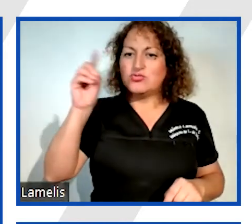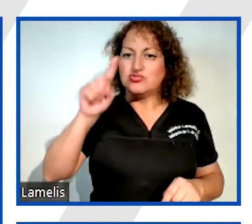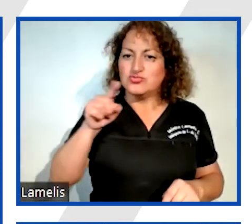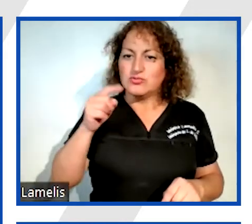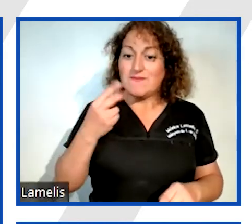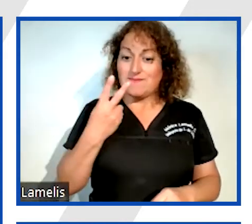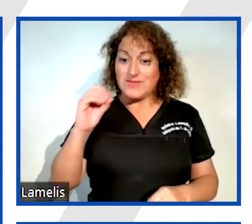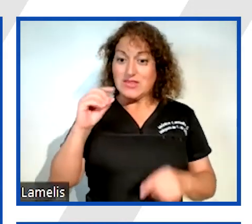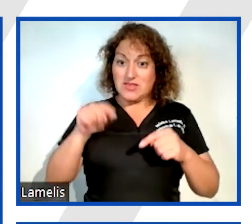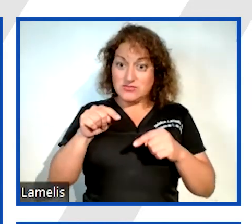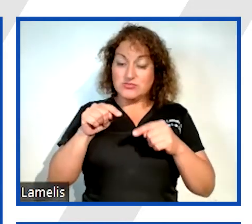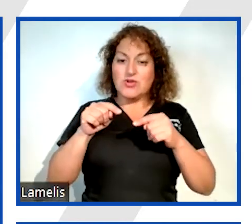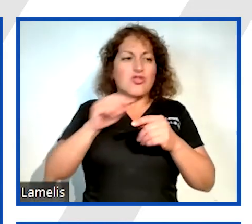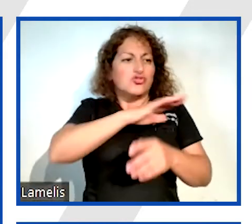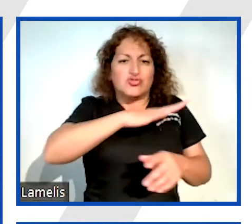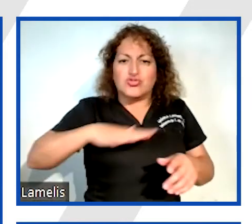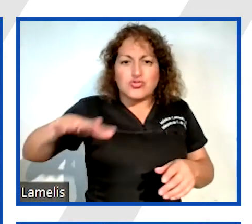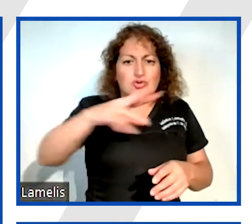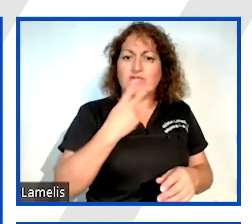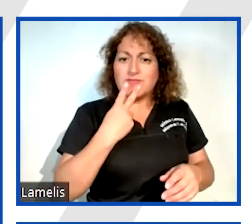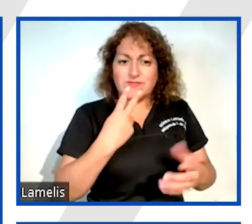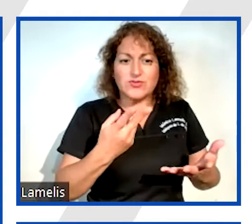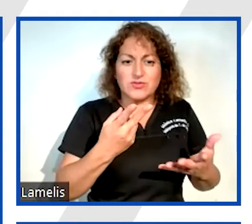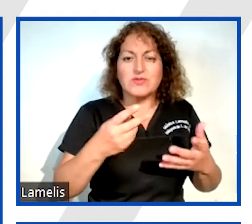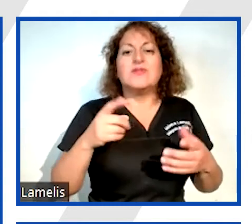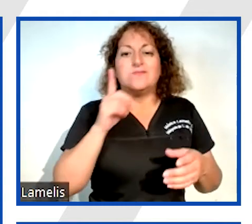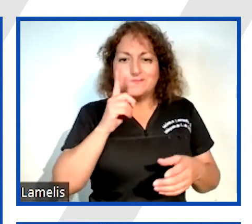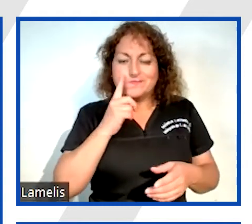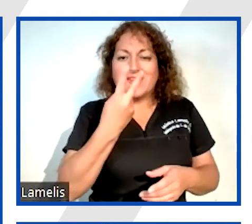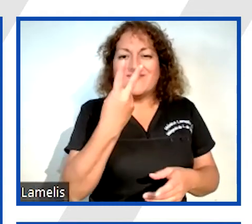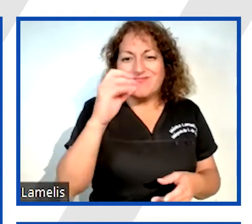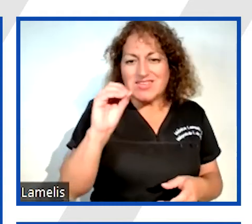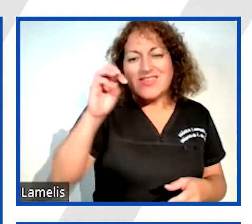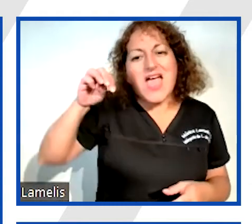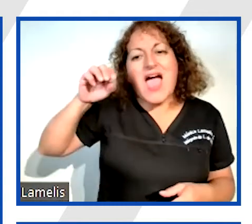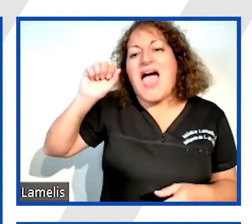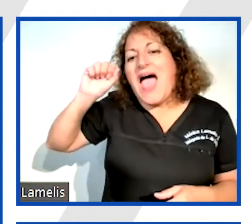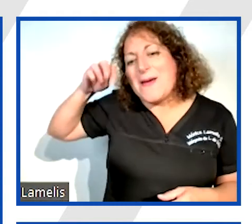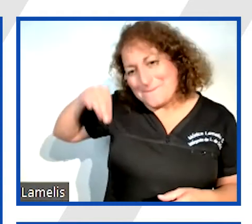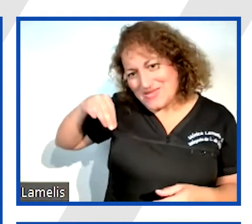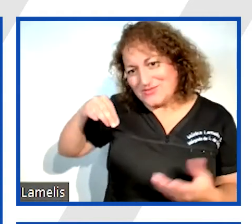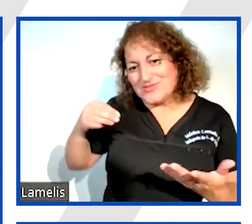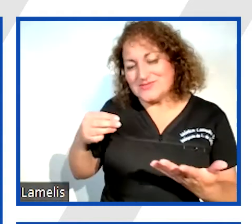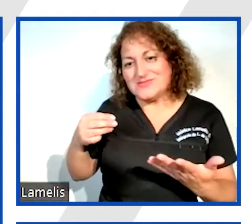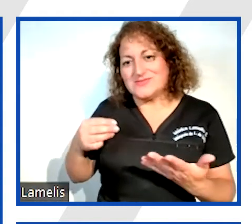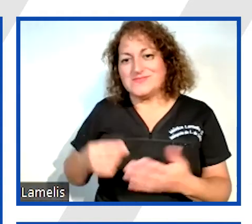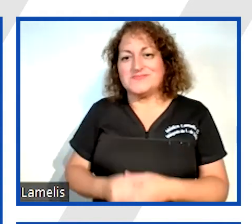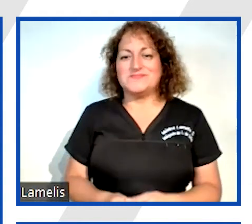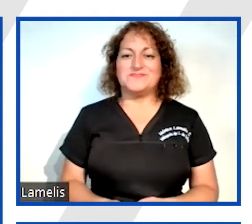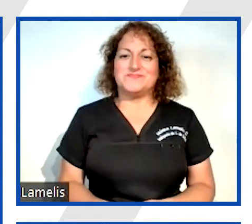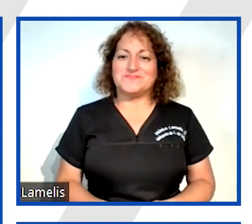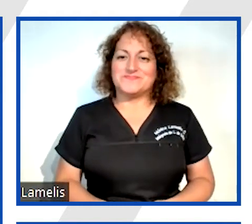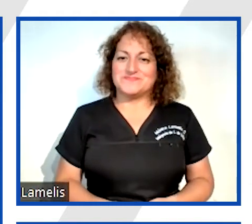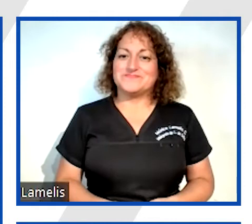sea cualquier nosotros nosotros me nacidos tienen que haber sobrevivido 123 bueno de